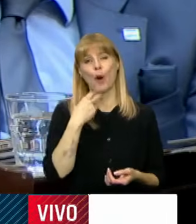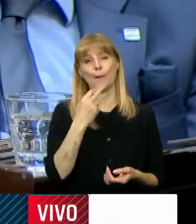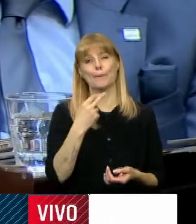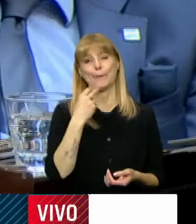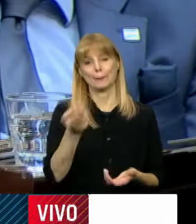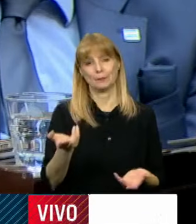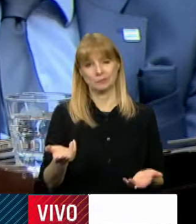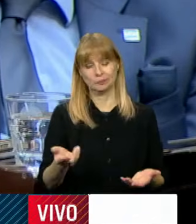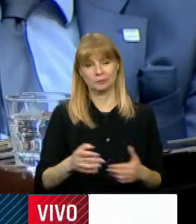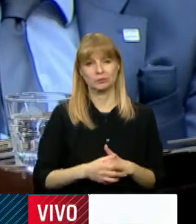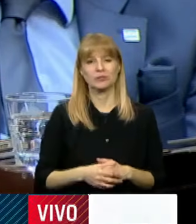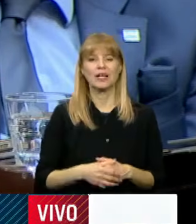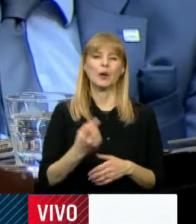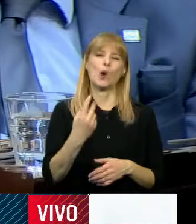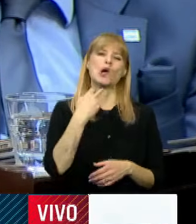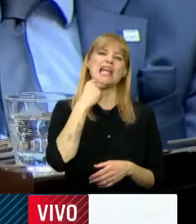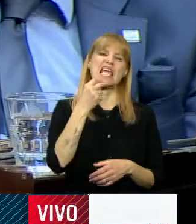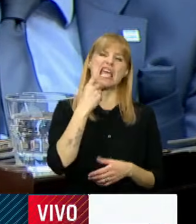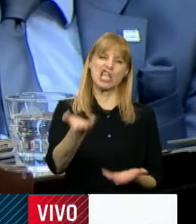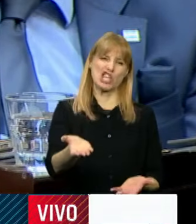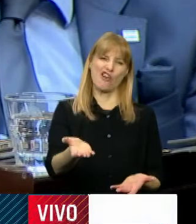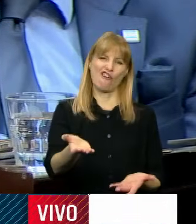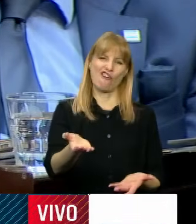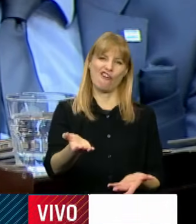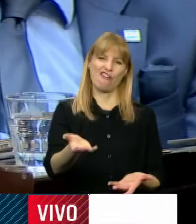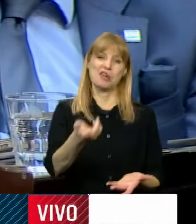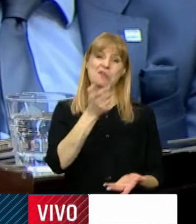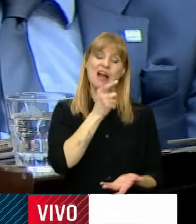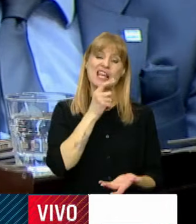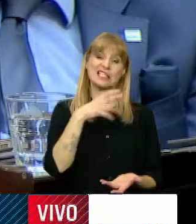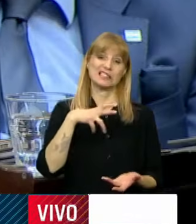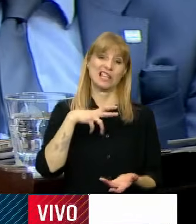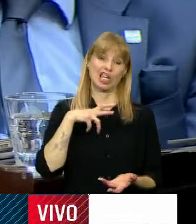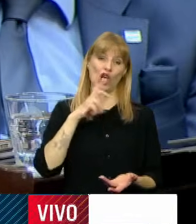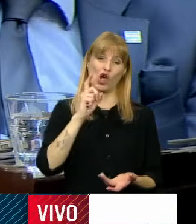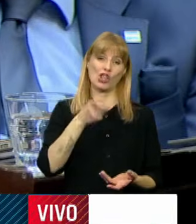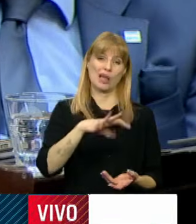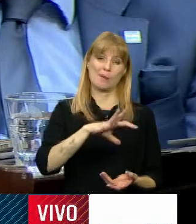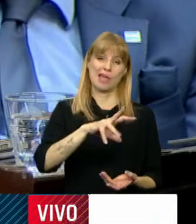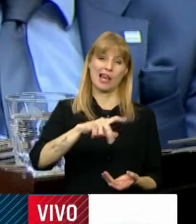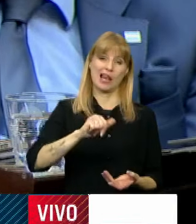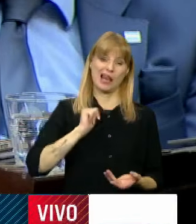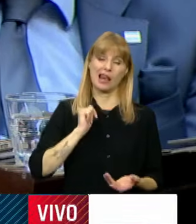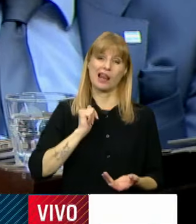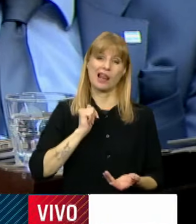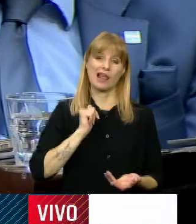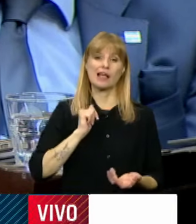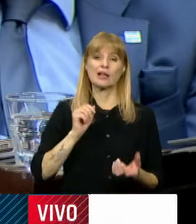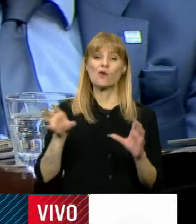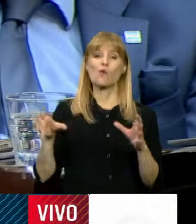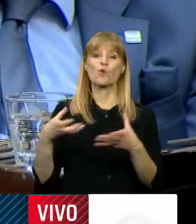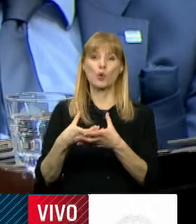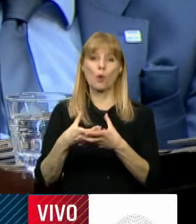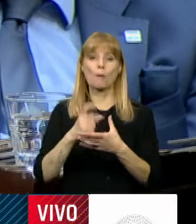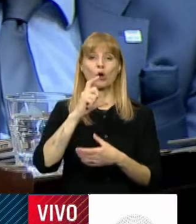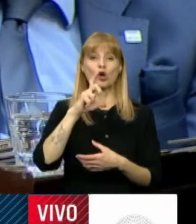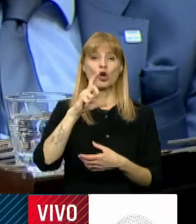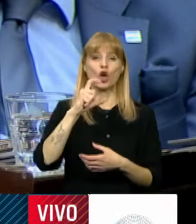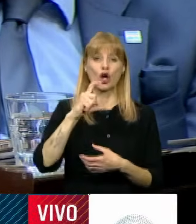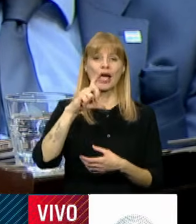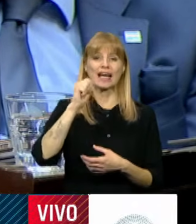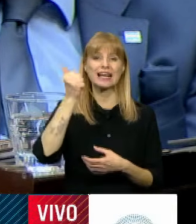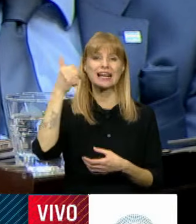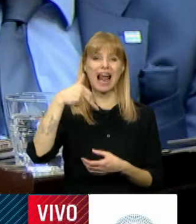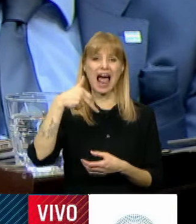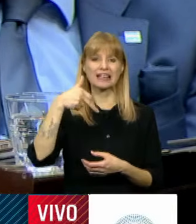en el disenso, que parece que también se está enriqueciendo. Hay un clan que se está enriqueciendo en el